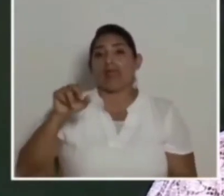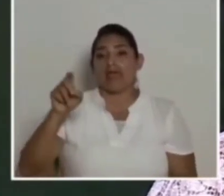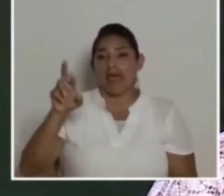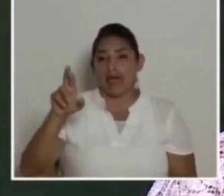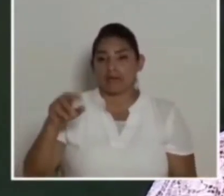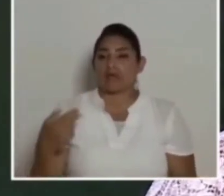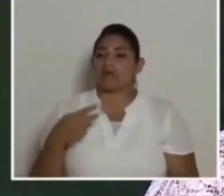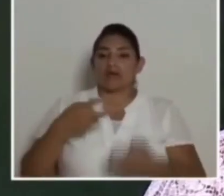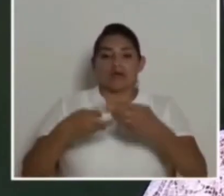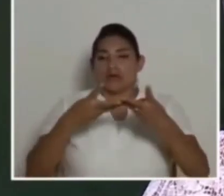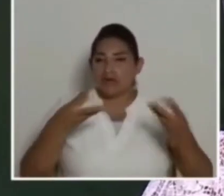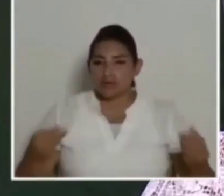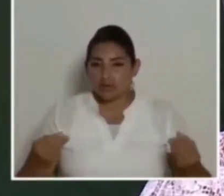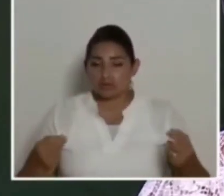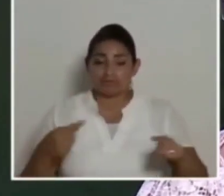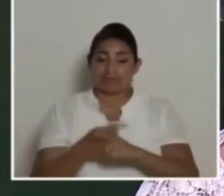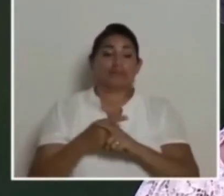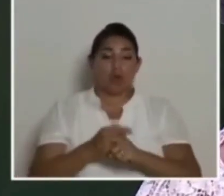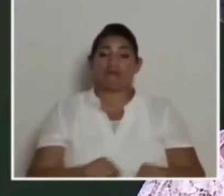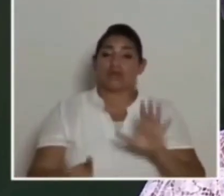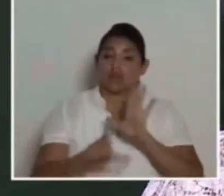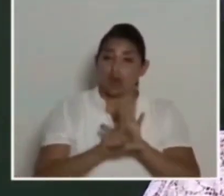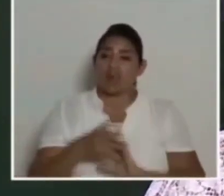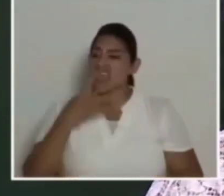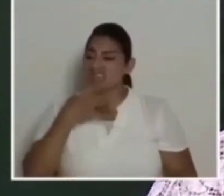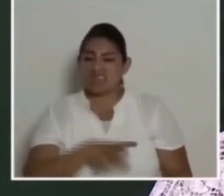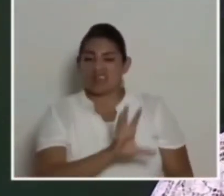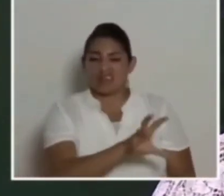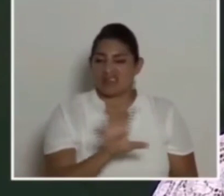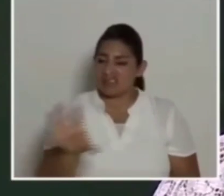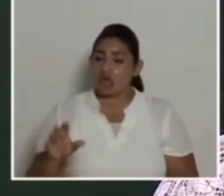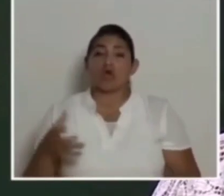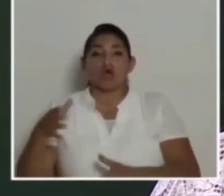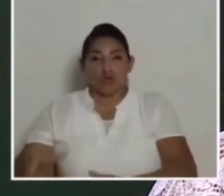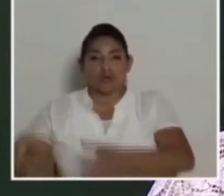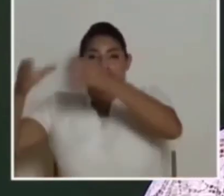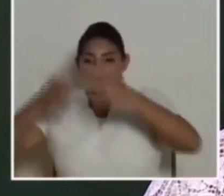Alejandro que resuelva ese entuerto legal de quién es la tierra donde se